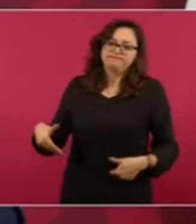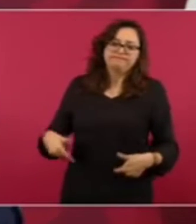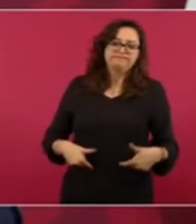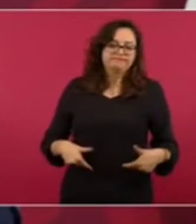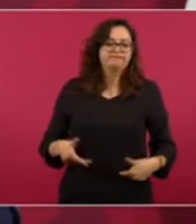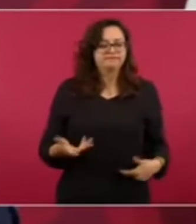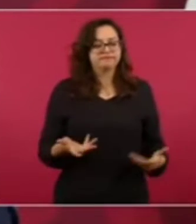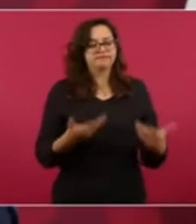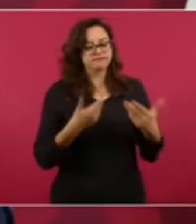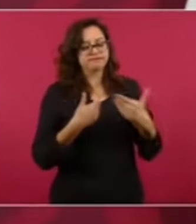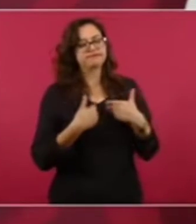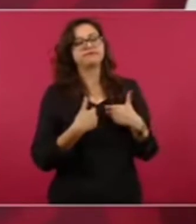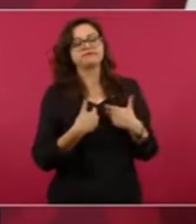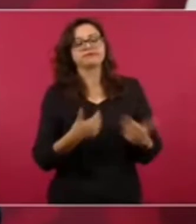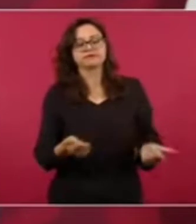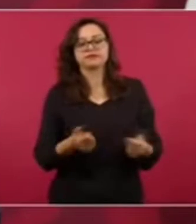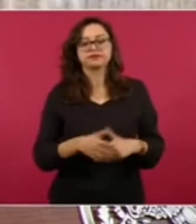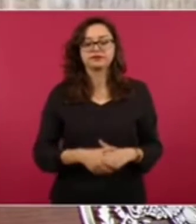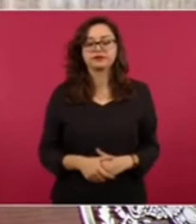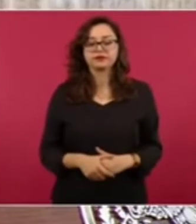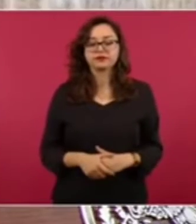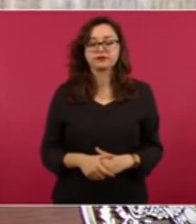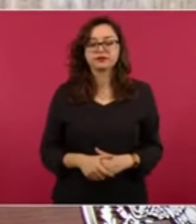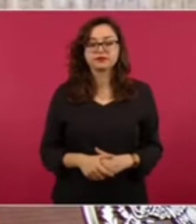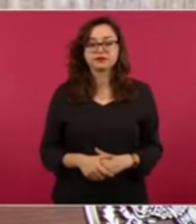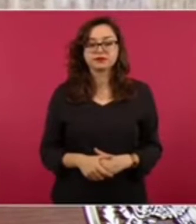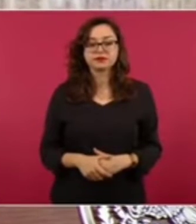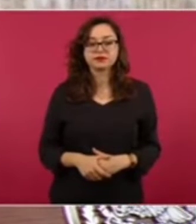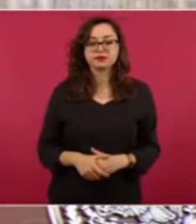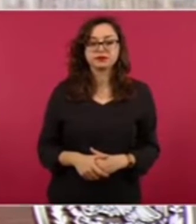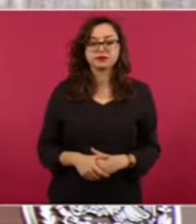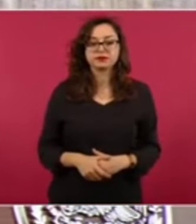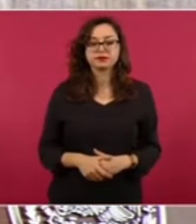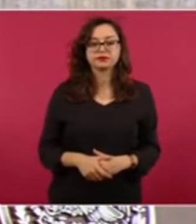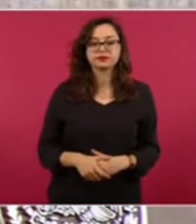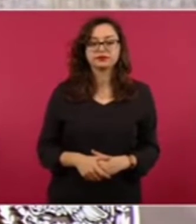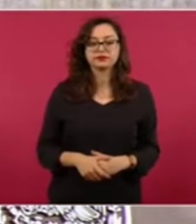porque no tienen